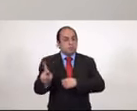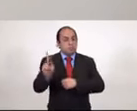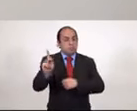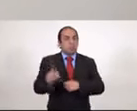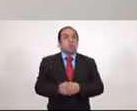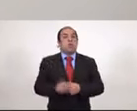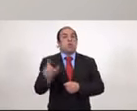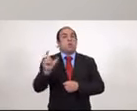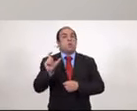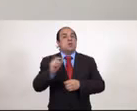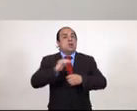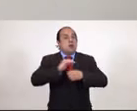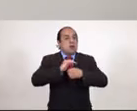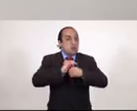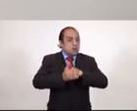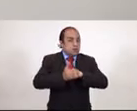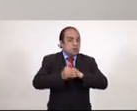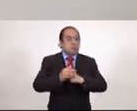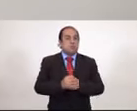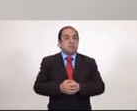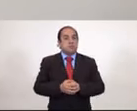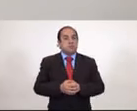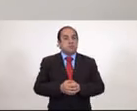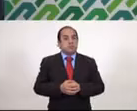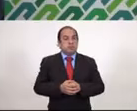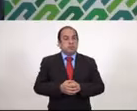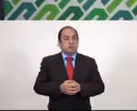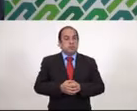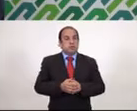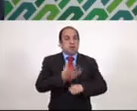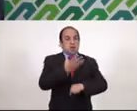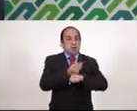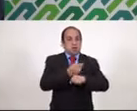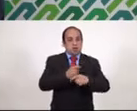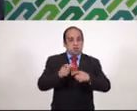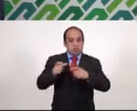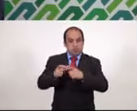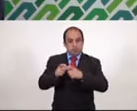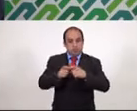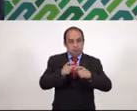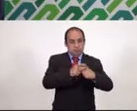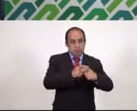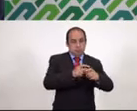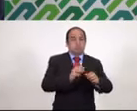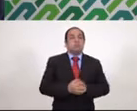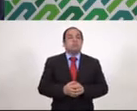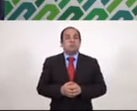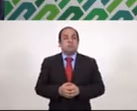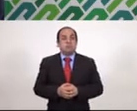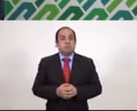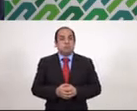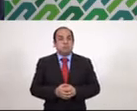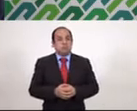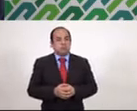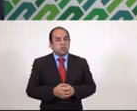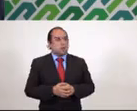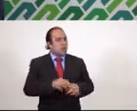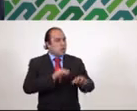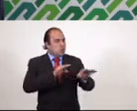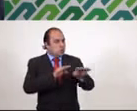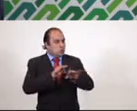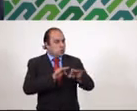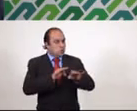terminado cada uno de los socavones que estamos trabajando. Por último, si me permite, doctor, en los trabajos